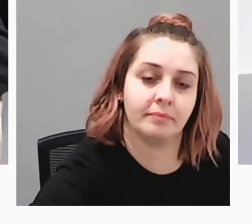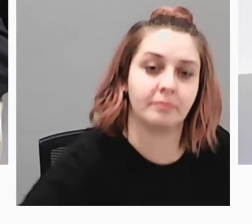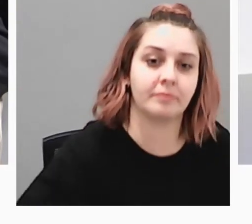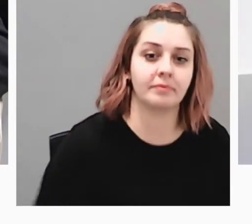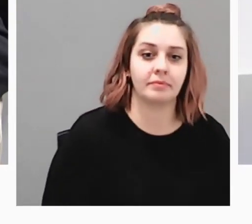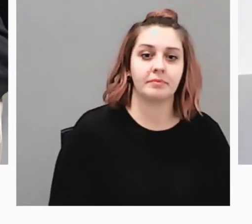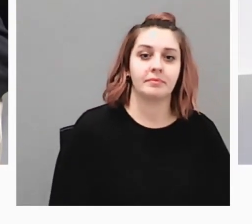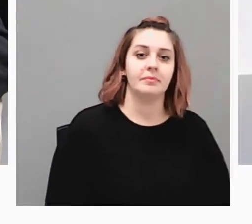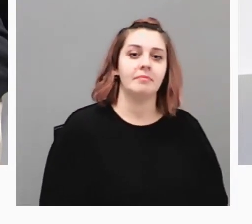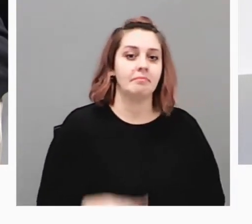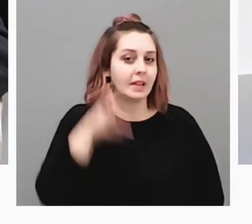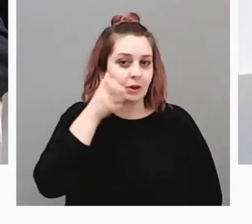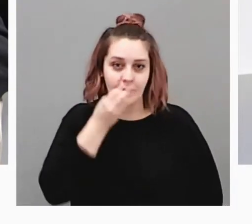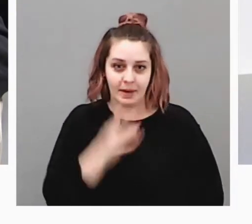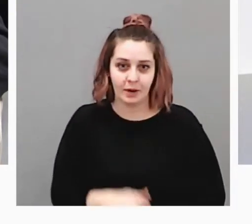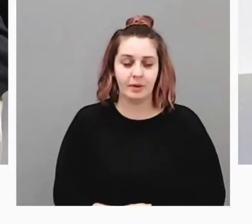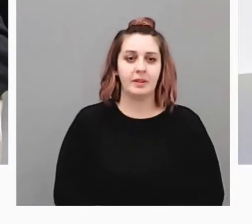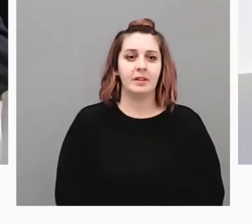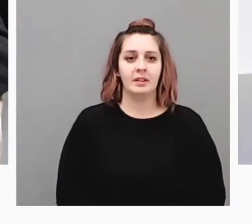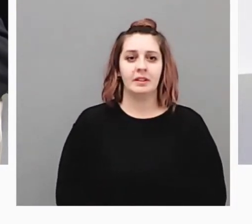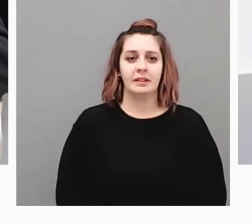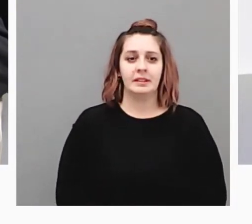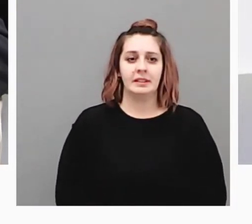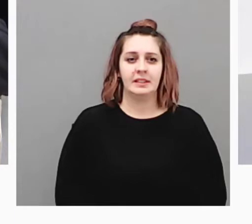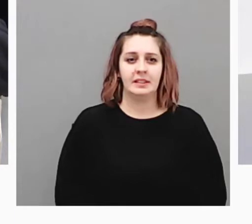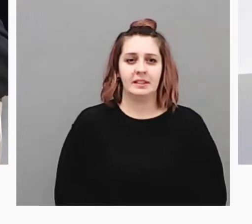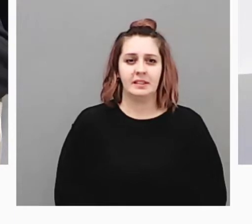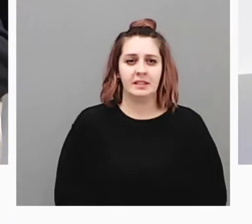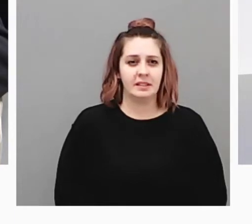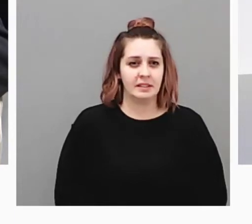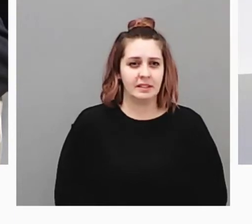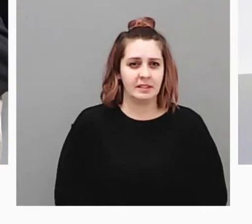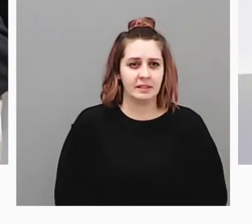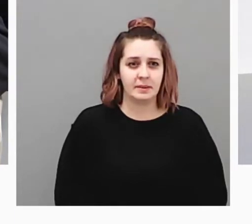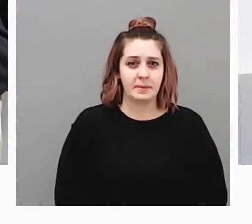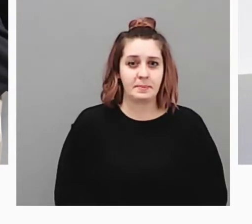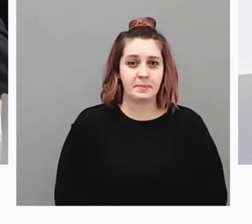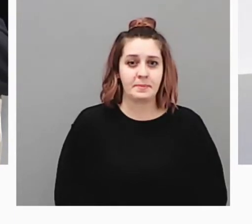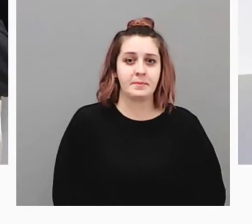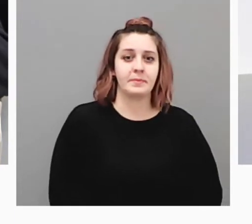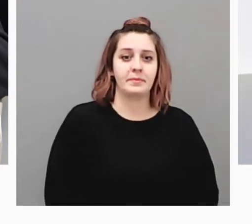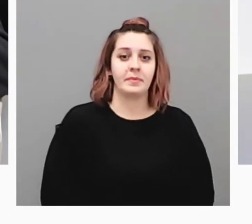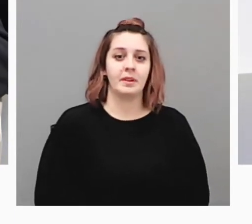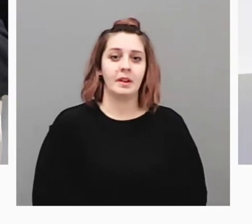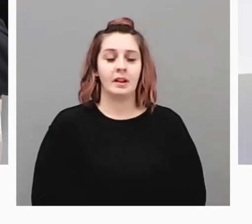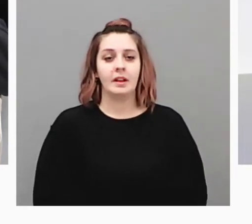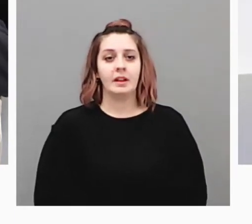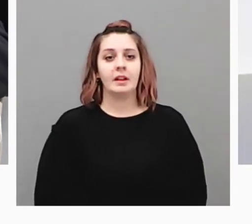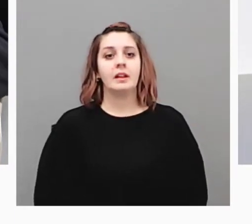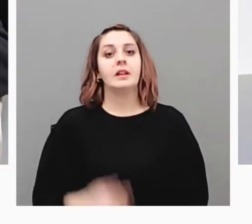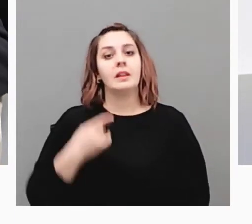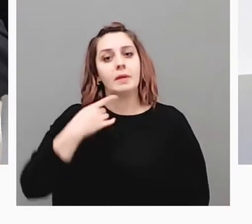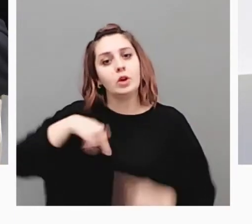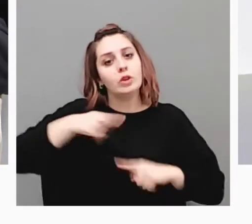se produce. De hecho, desde la propia autoridad portuaria estamos siendo muy activos en eso, ¿no? Muy activos en explicarnos nosotros